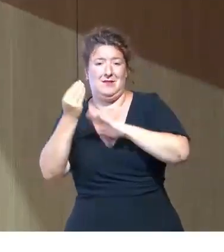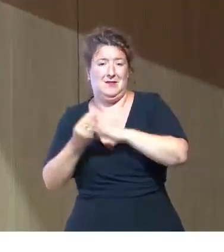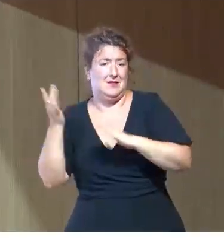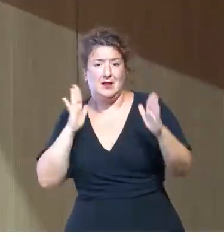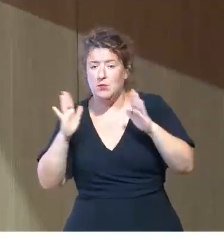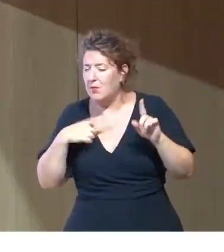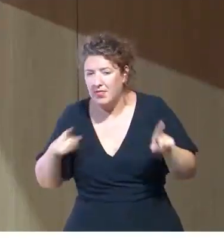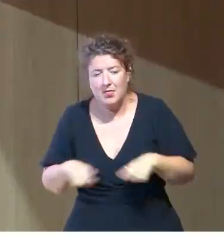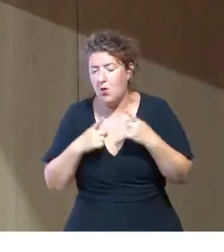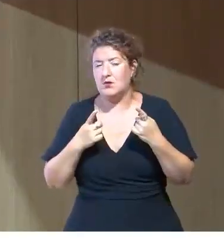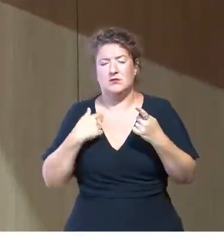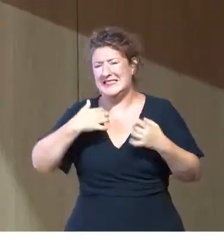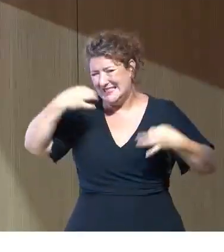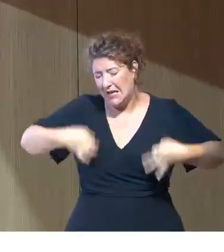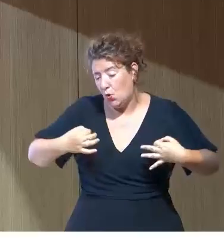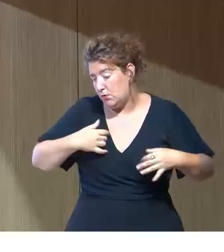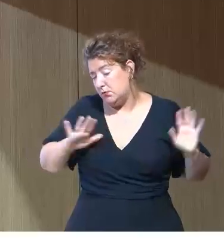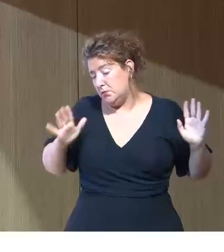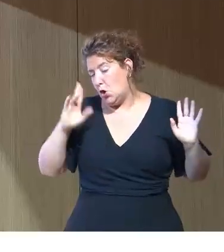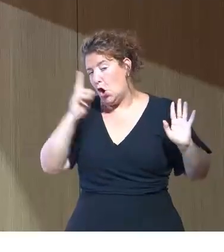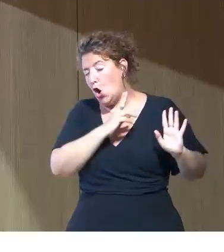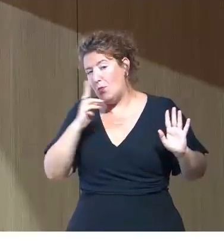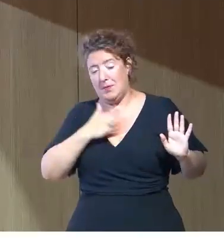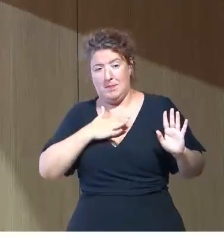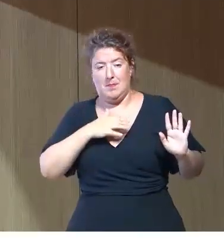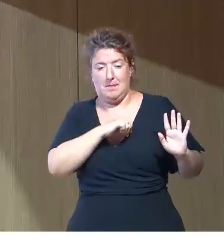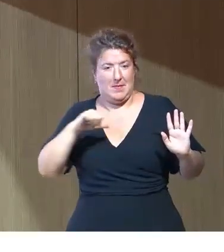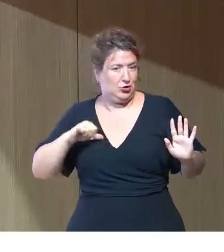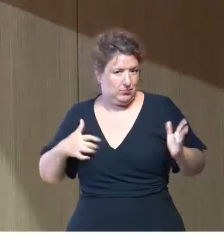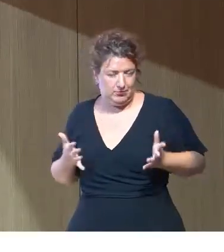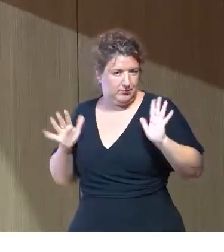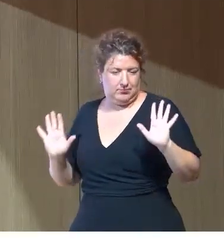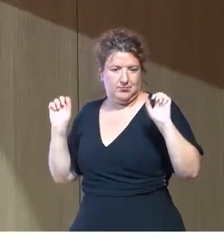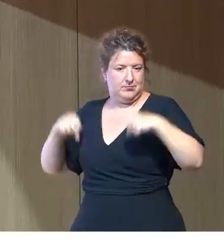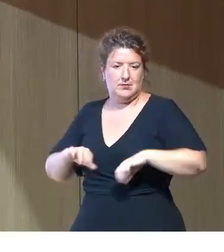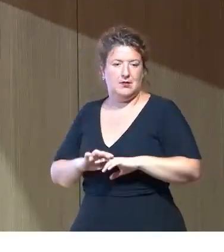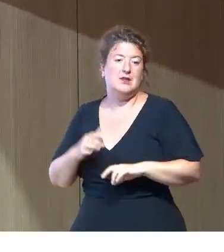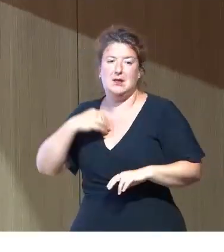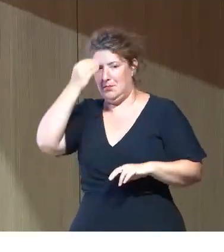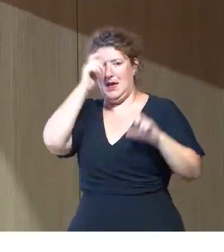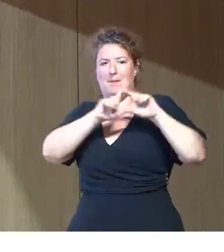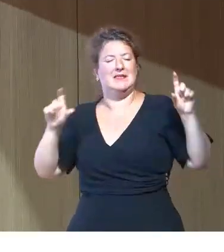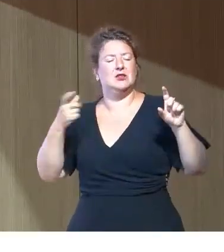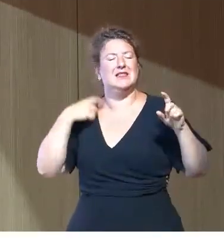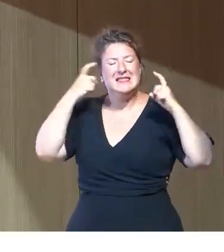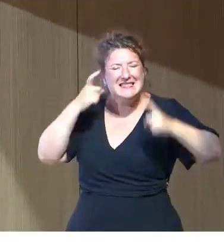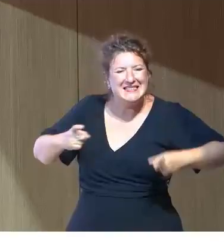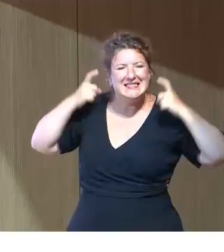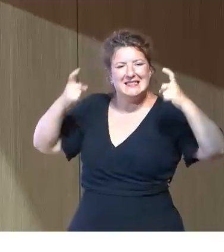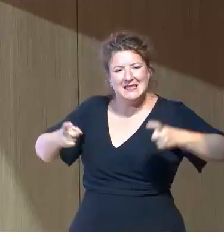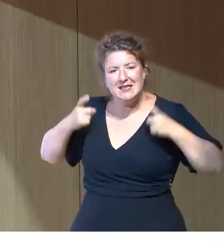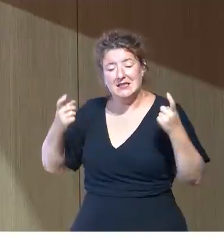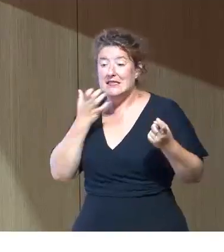estoy seguro y yo creo que por lo menos el compromiso el miedo al personal lo tenéis y el de mi empresa seguro que también que intentaremos siempre que